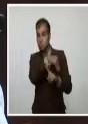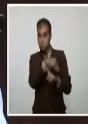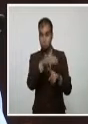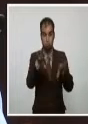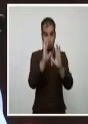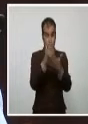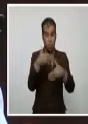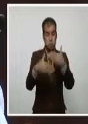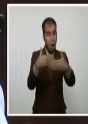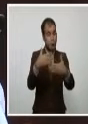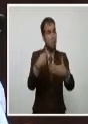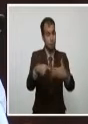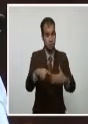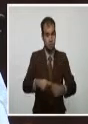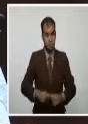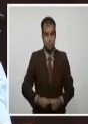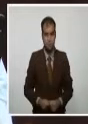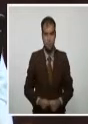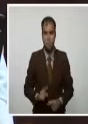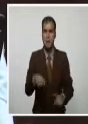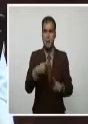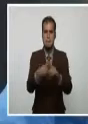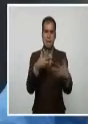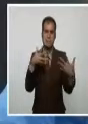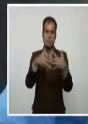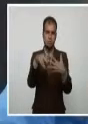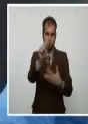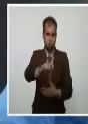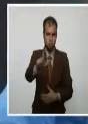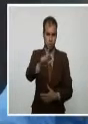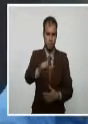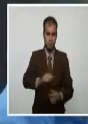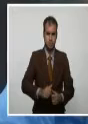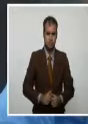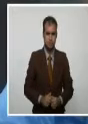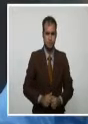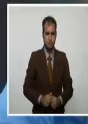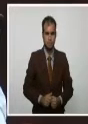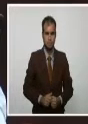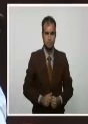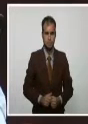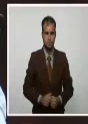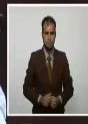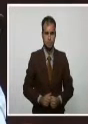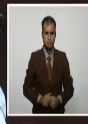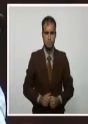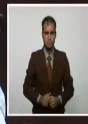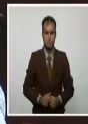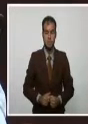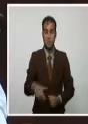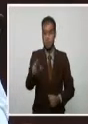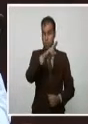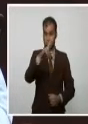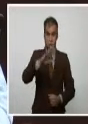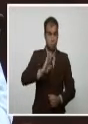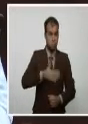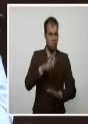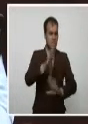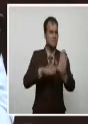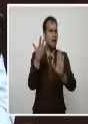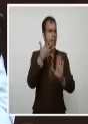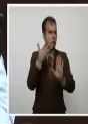procesos y la comunicación social, sobre la premisa de que la revolución la defienden los